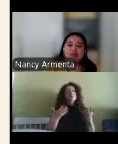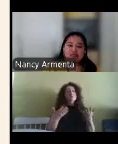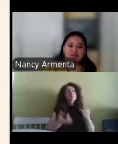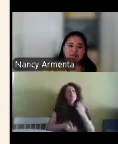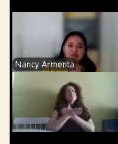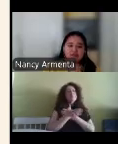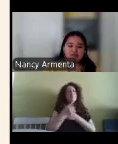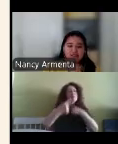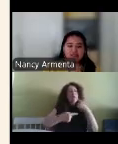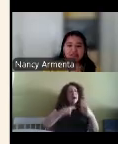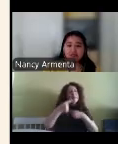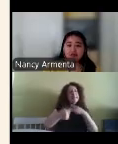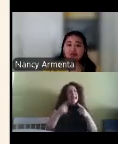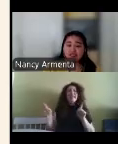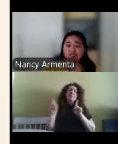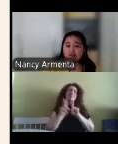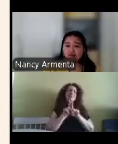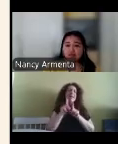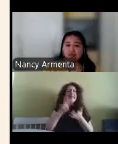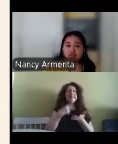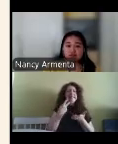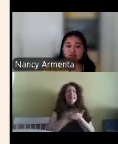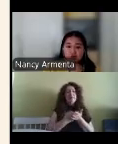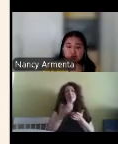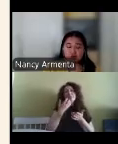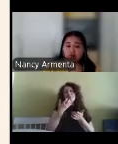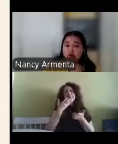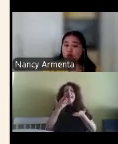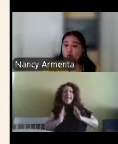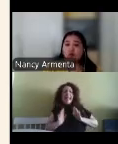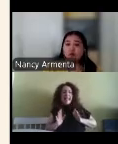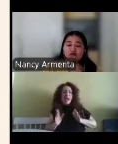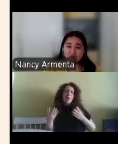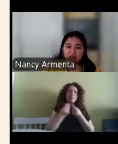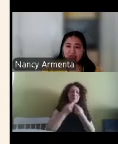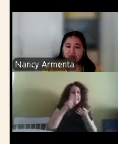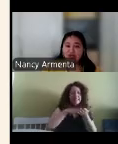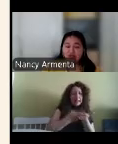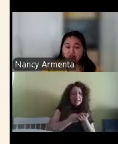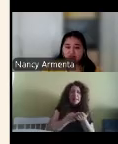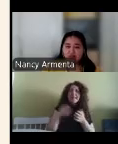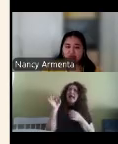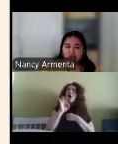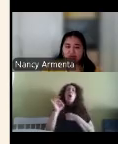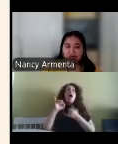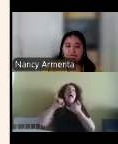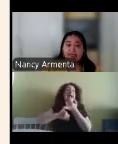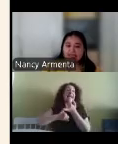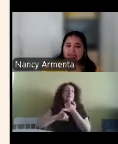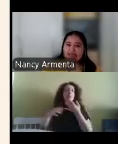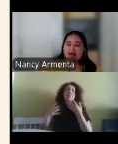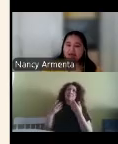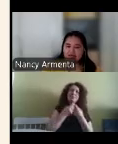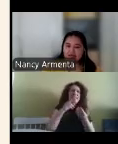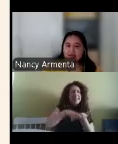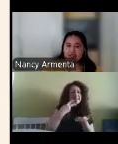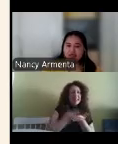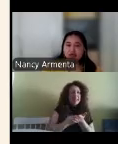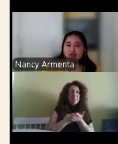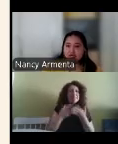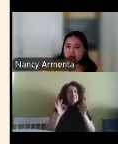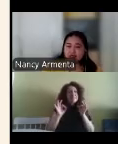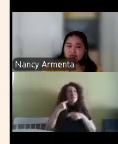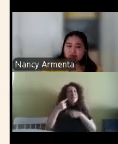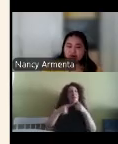como intérpretes, es decir, los hijos, los esposos o algún familiar o del entorno familiar que ya